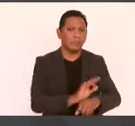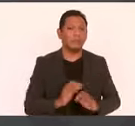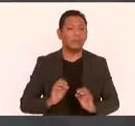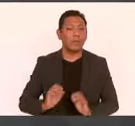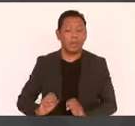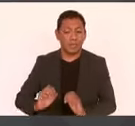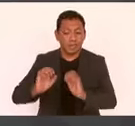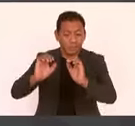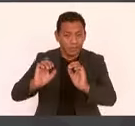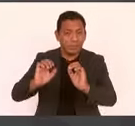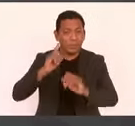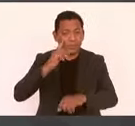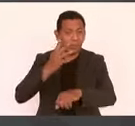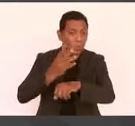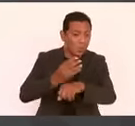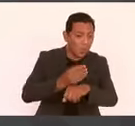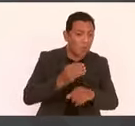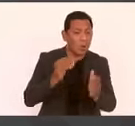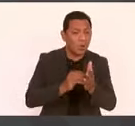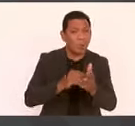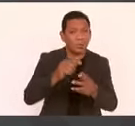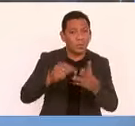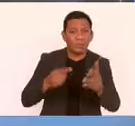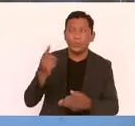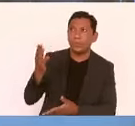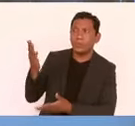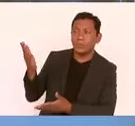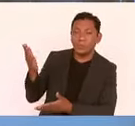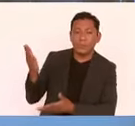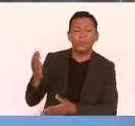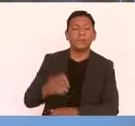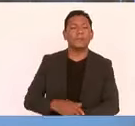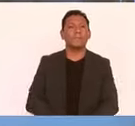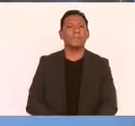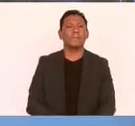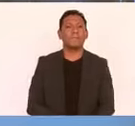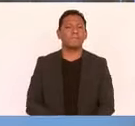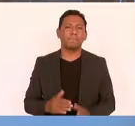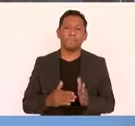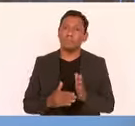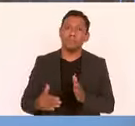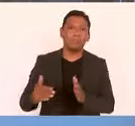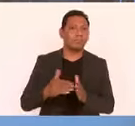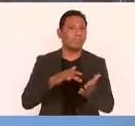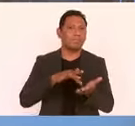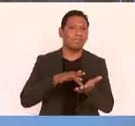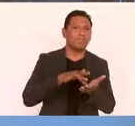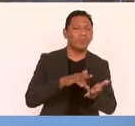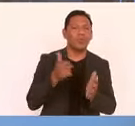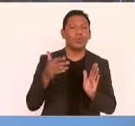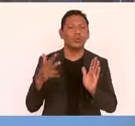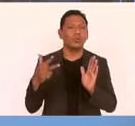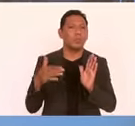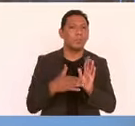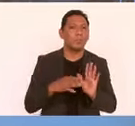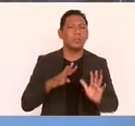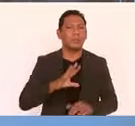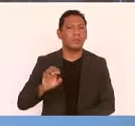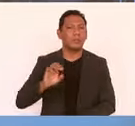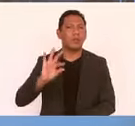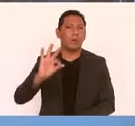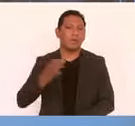Edificios que se están rehabilitando, con alrededor de 6.029 millones de inversión, 8.540